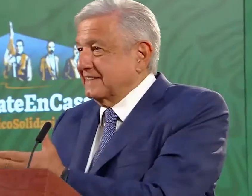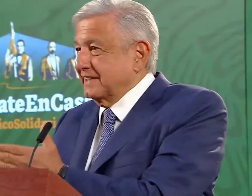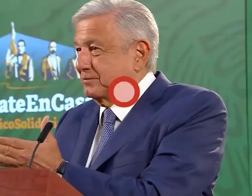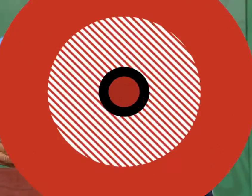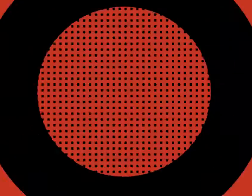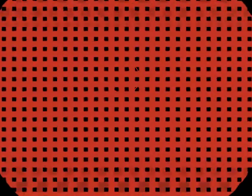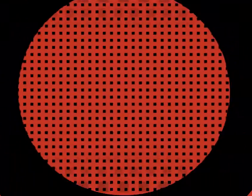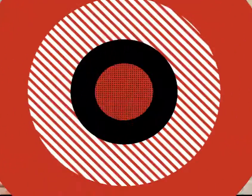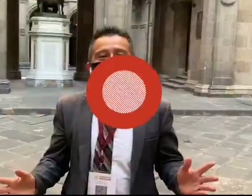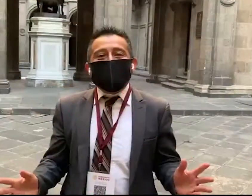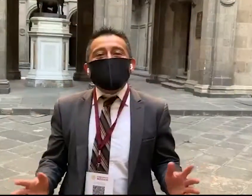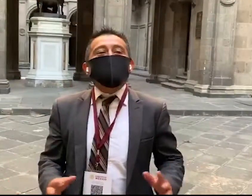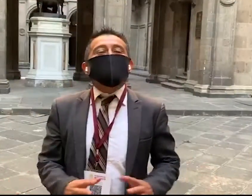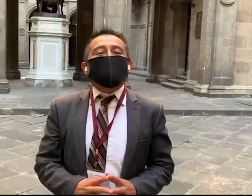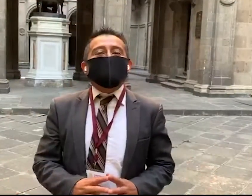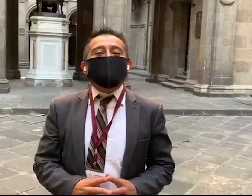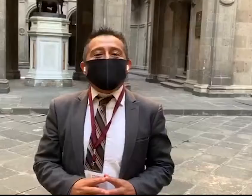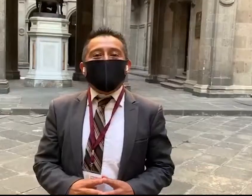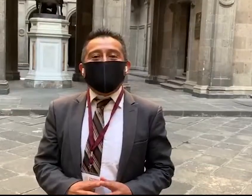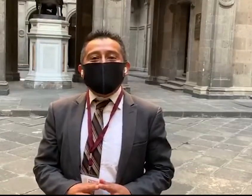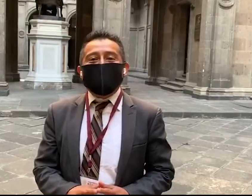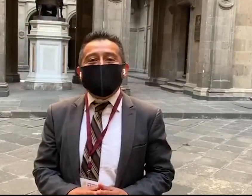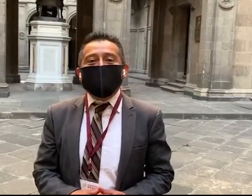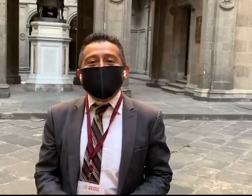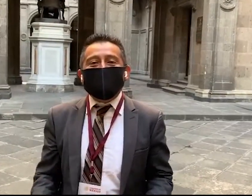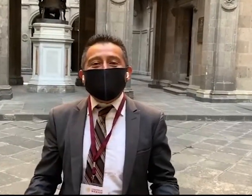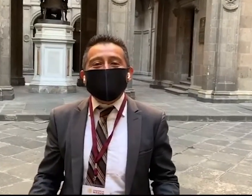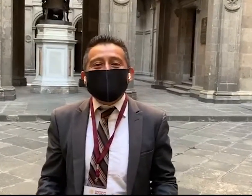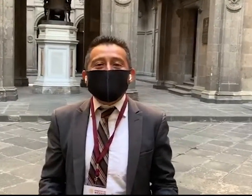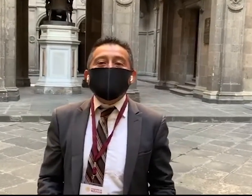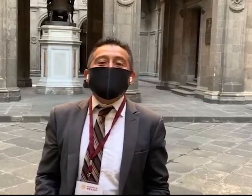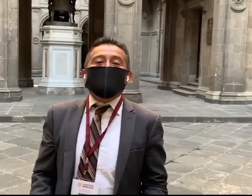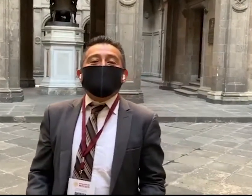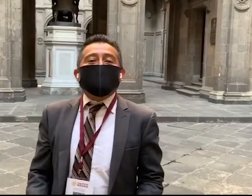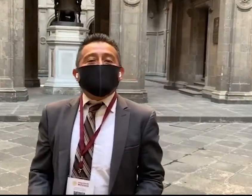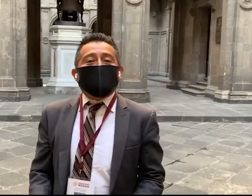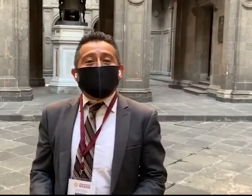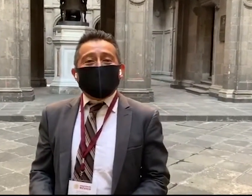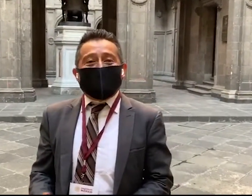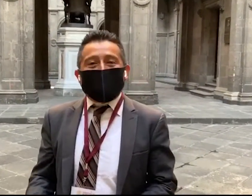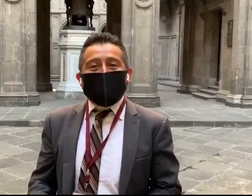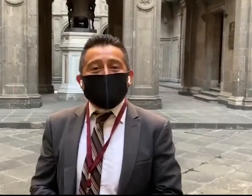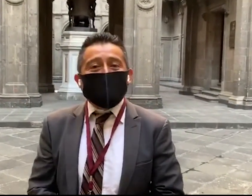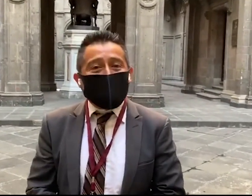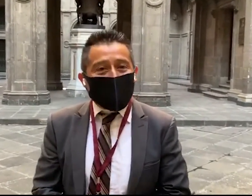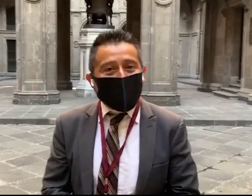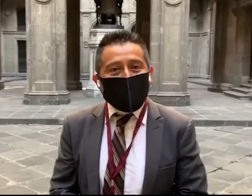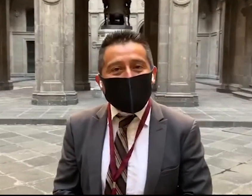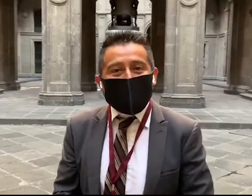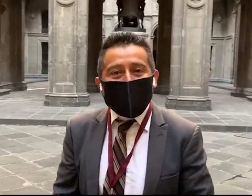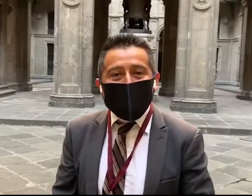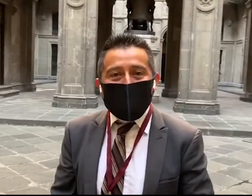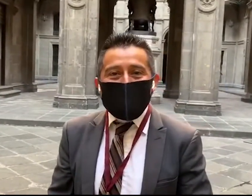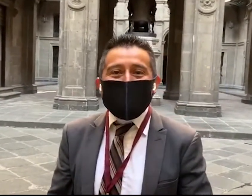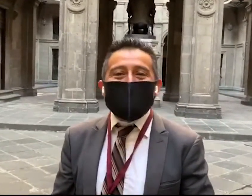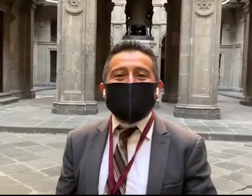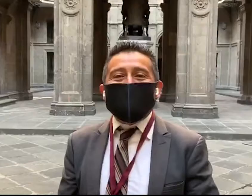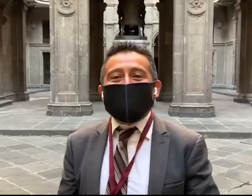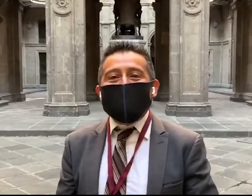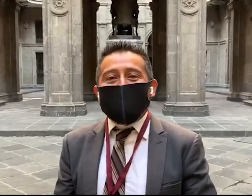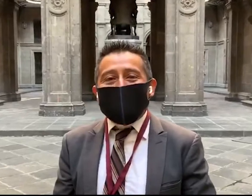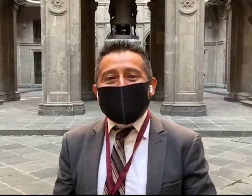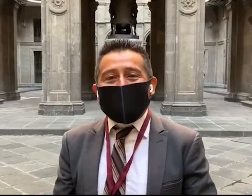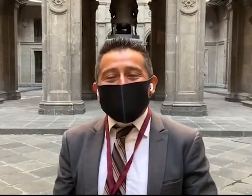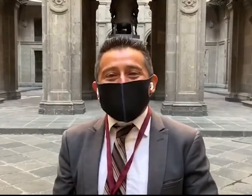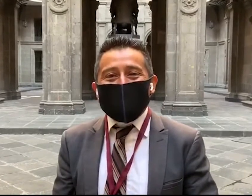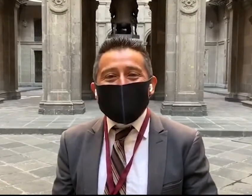y dar ese ejemplo. También estuvo en esta conferencia de medios martes de la salud el secretario de Relaciones Exteriores, Marcelo Ebrard, el cual